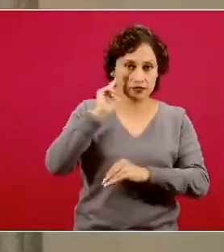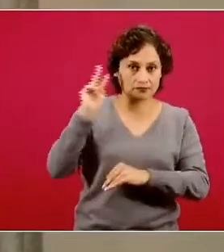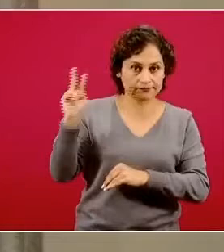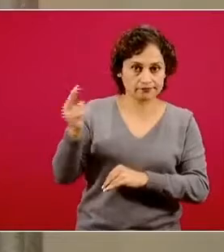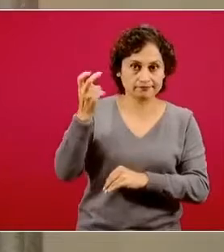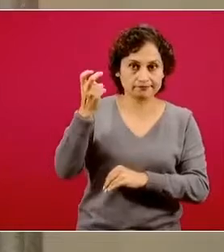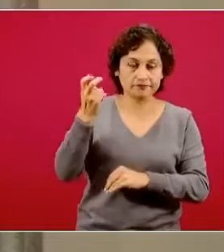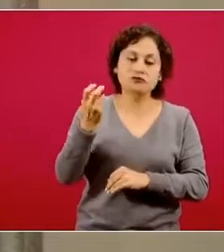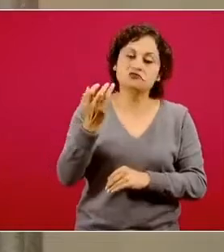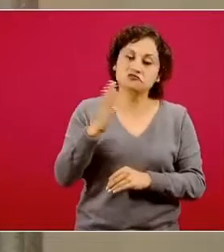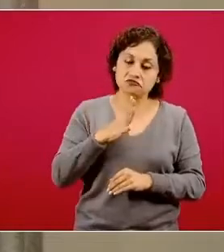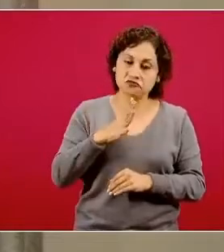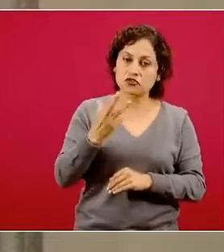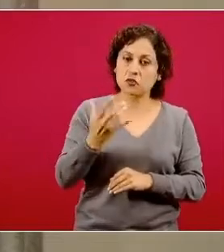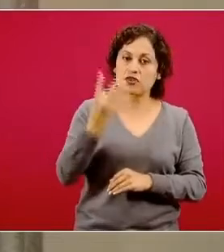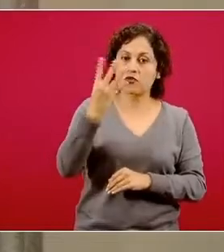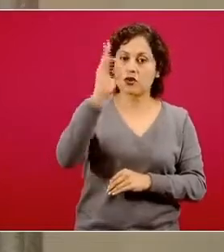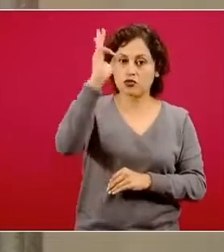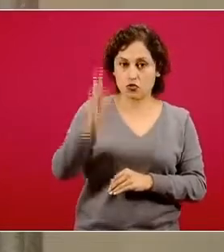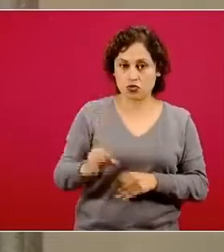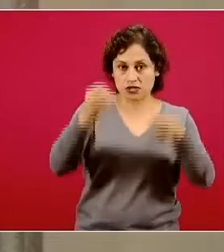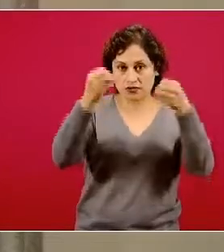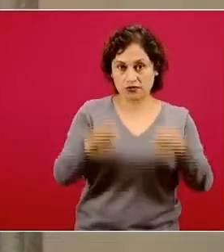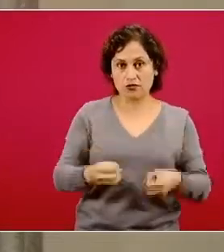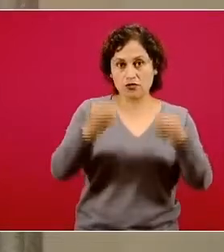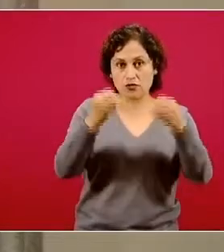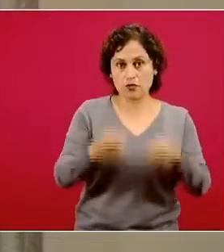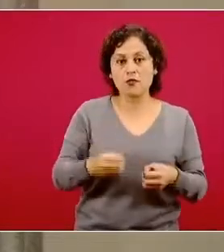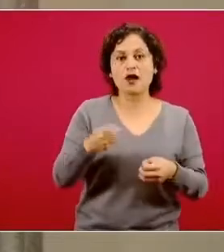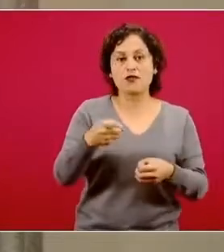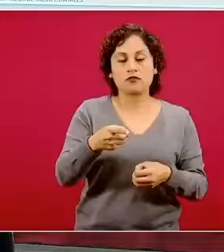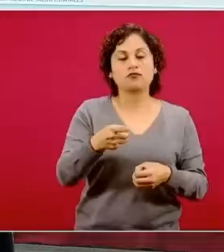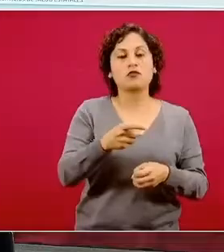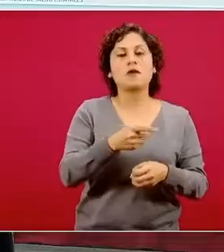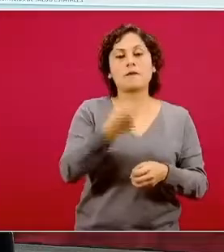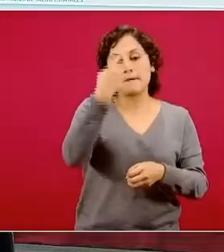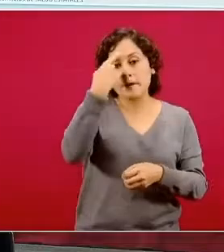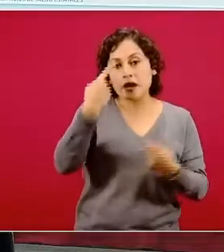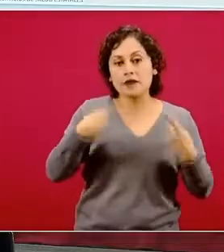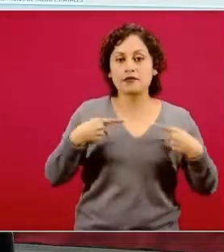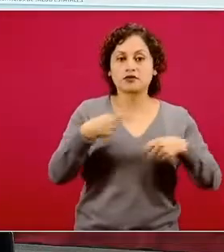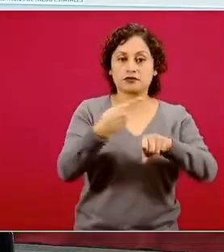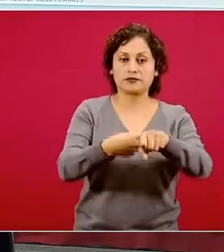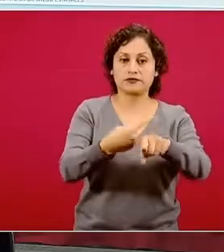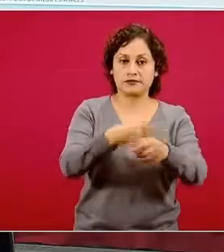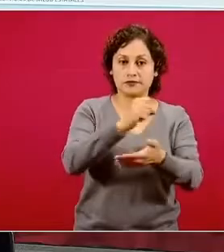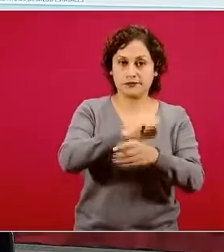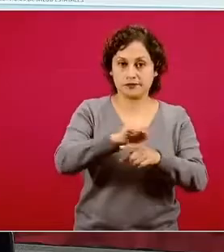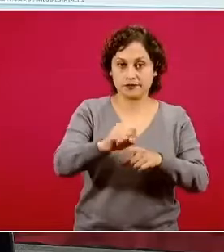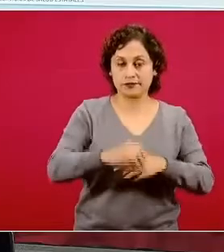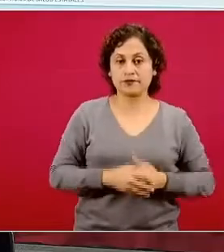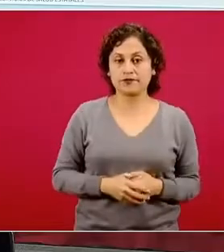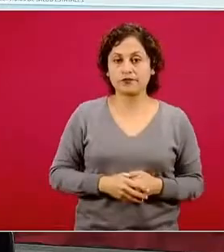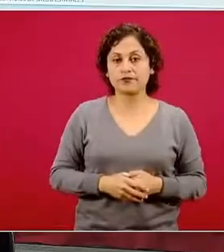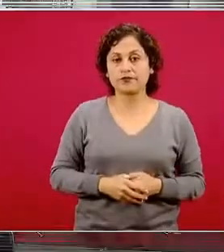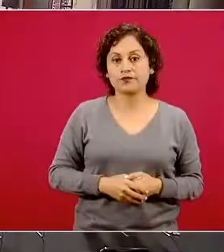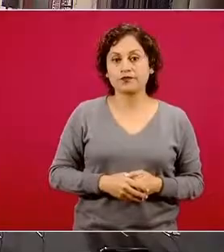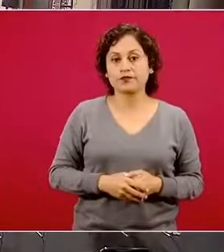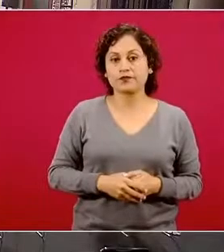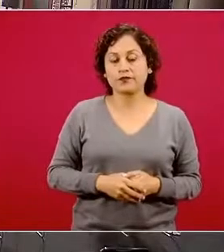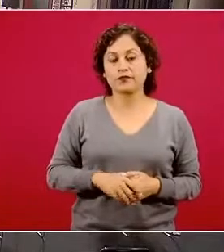observar, 54% de camas sin ventilador que están ocupadas. Sobre las